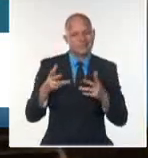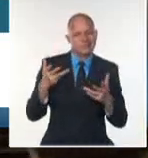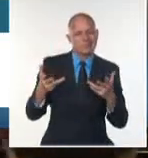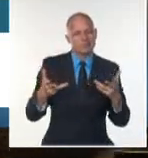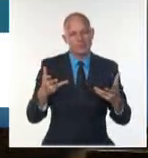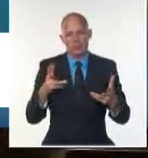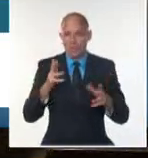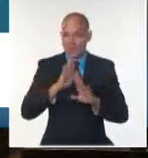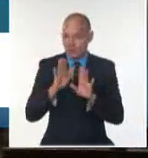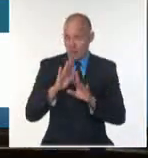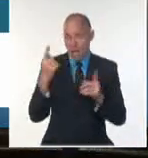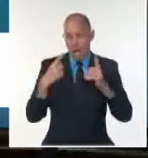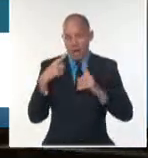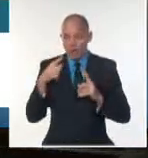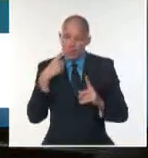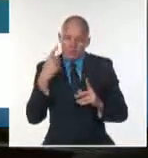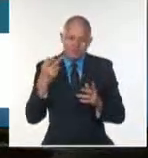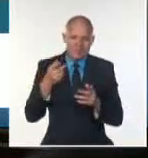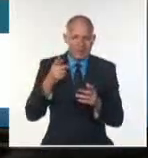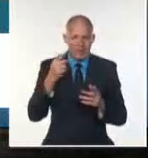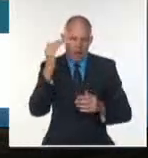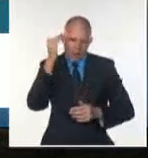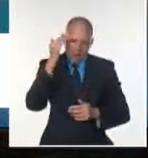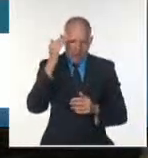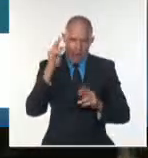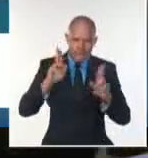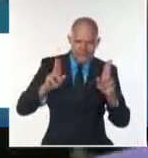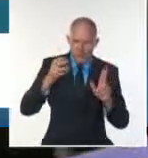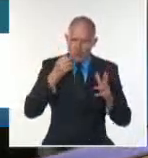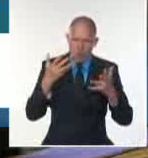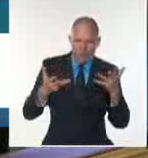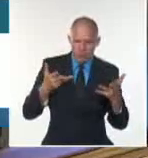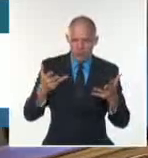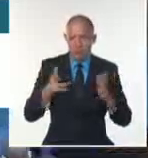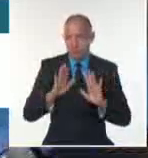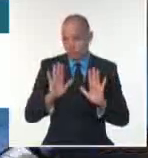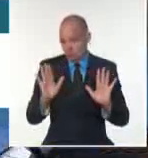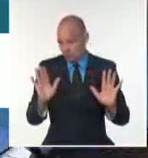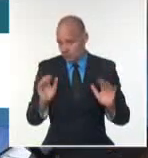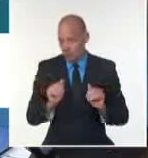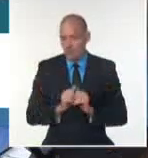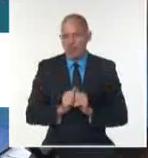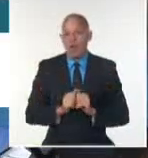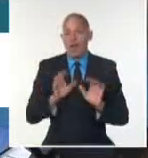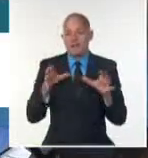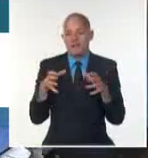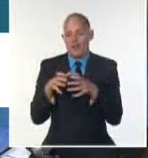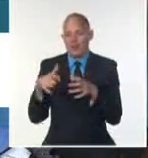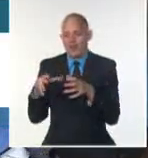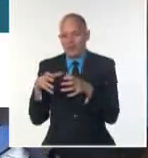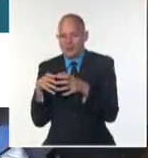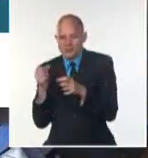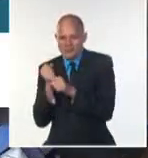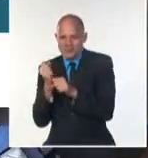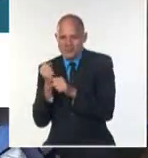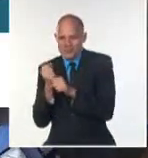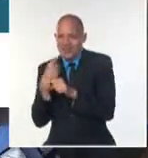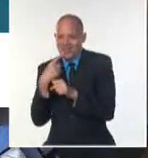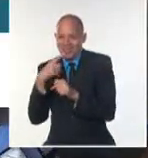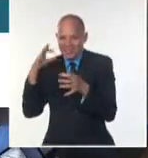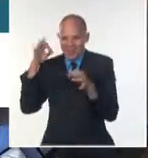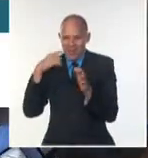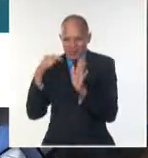última hora lo llevaron a ofrecer concesiones a otras fuerzas políticas. Su equipo modificó algunos de los puntos del proyecto estrella, como le